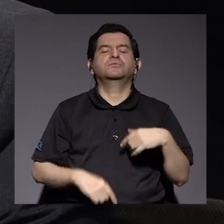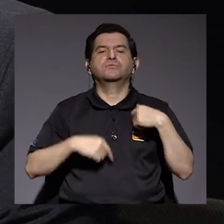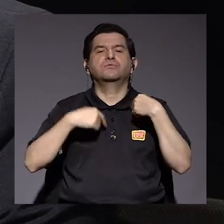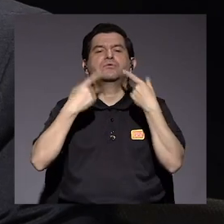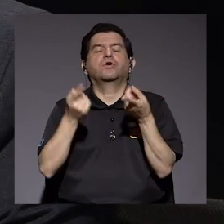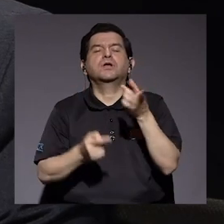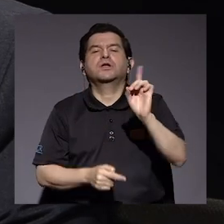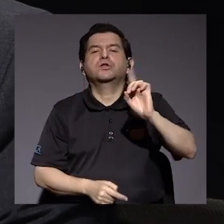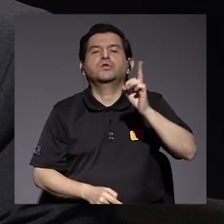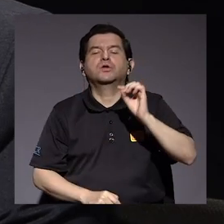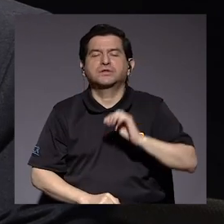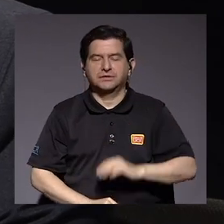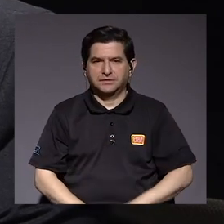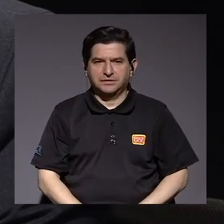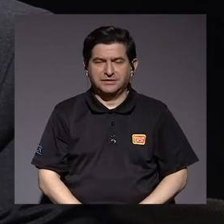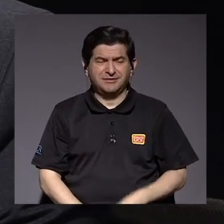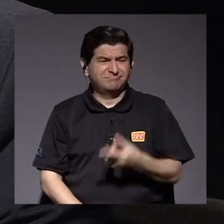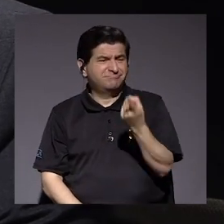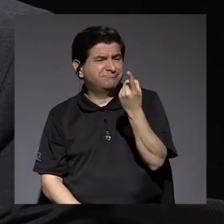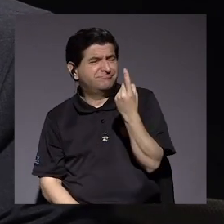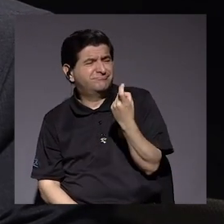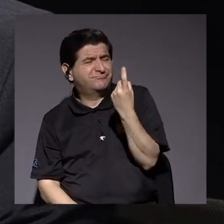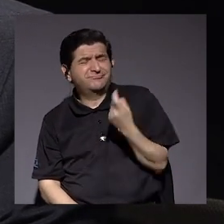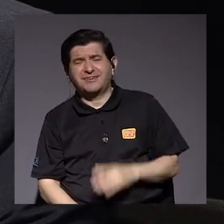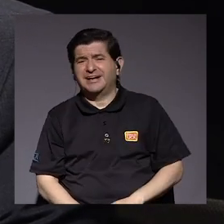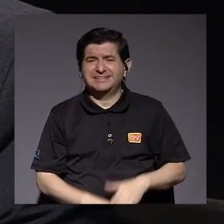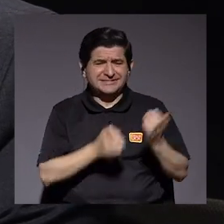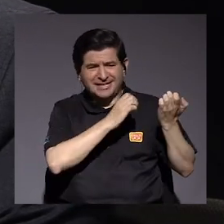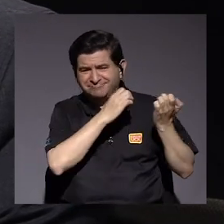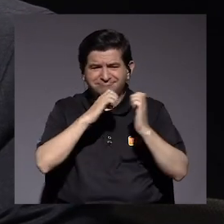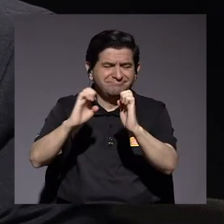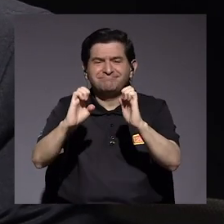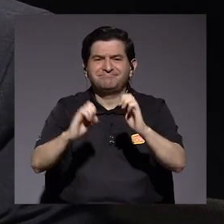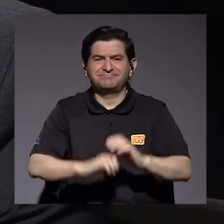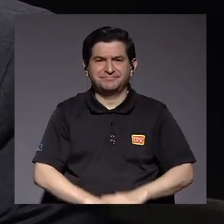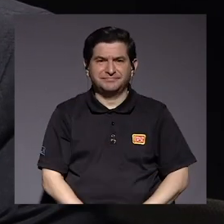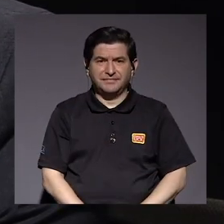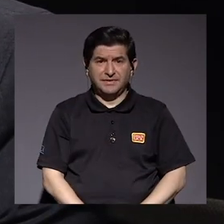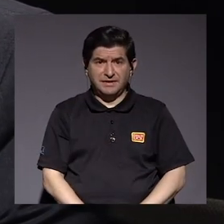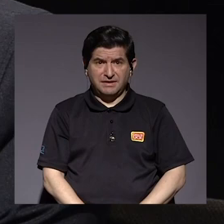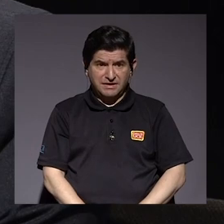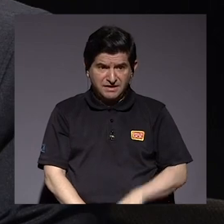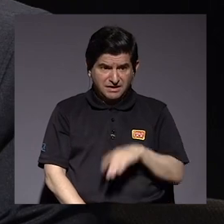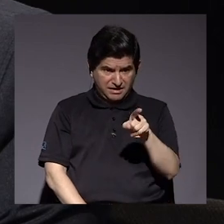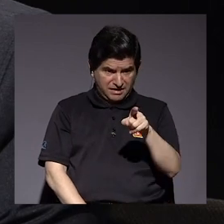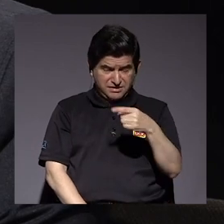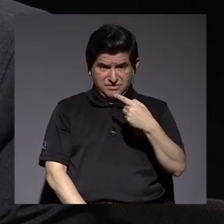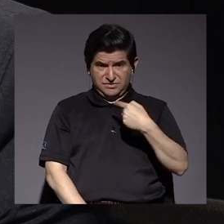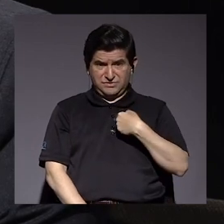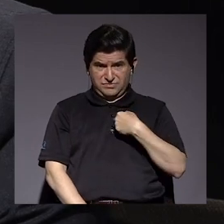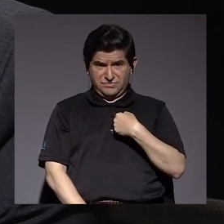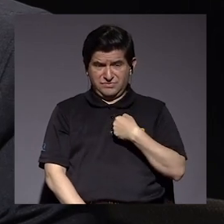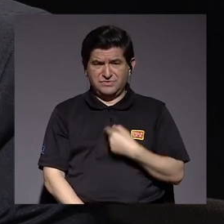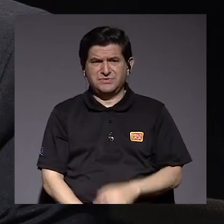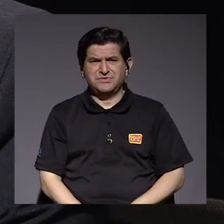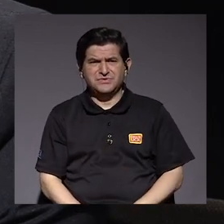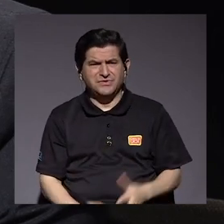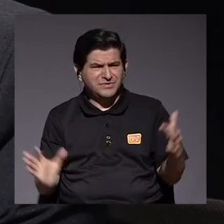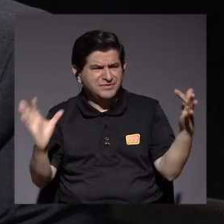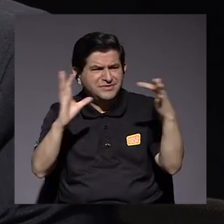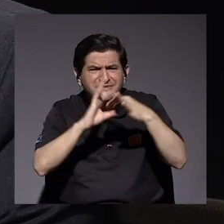hay una ausencia de estrategia y esto no lo lo refiero solo